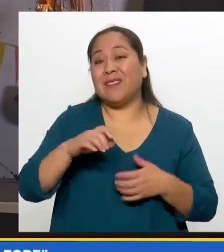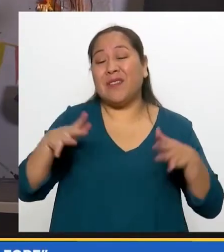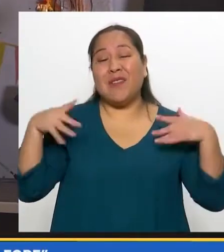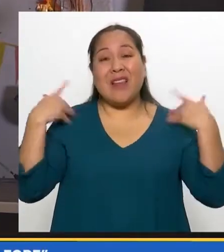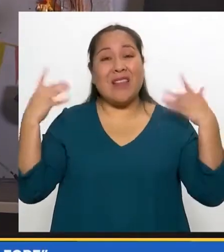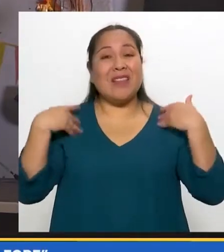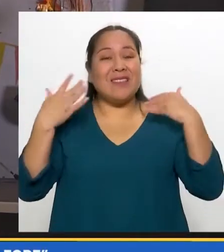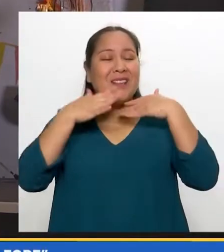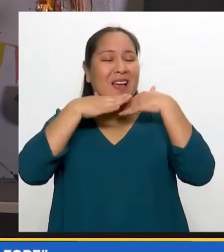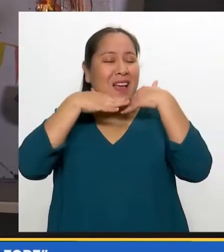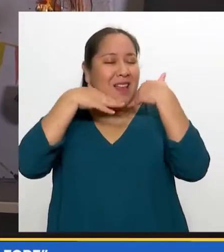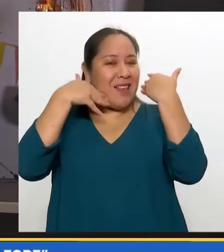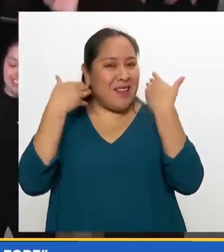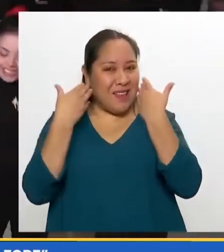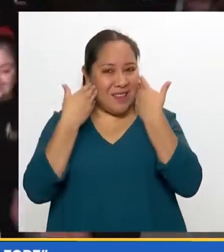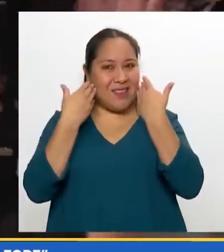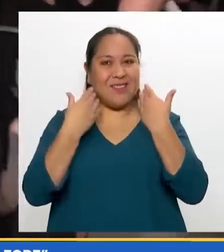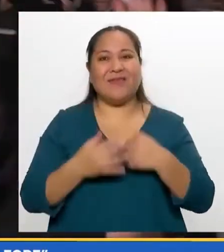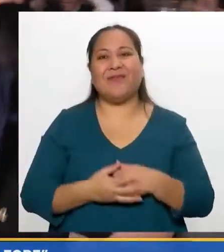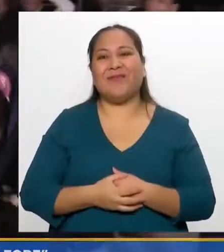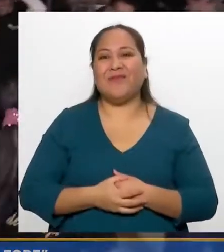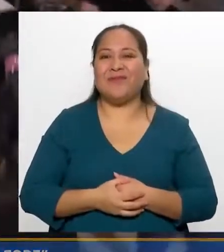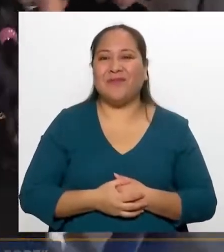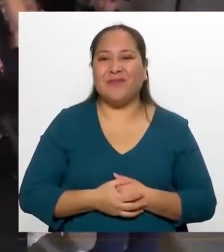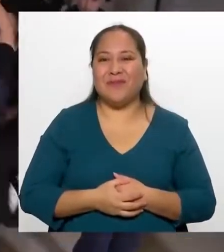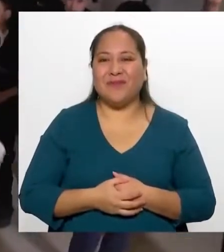Fénix, rebelde.